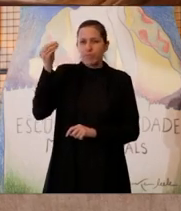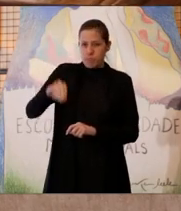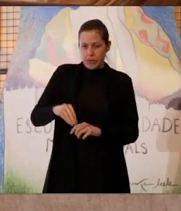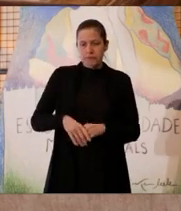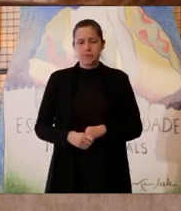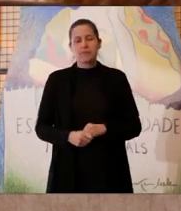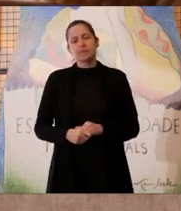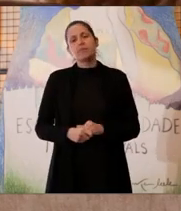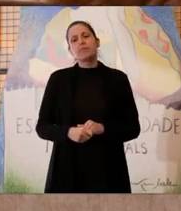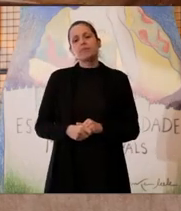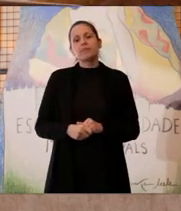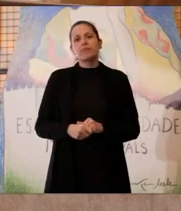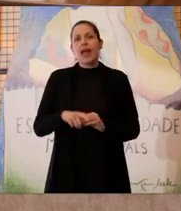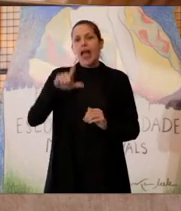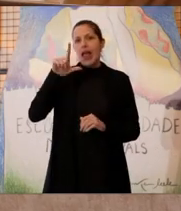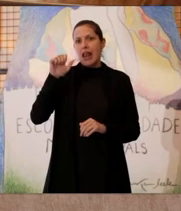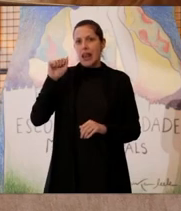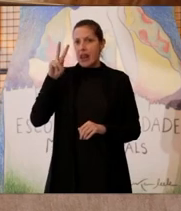parecido Laura